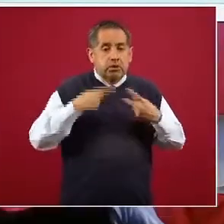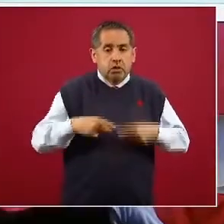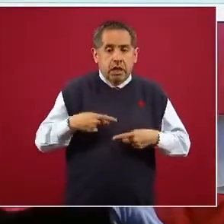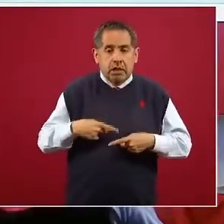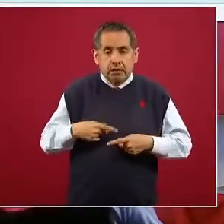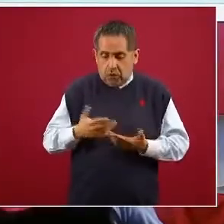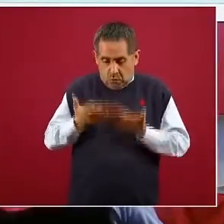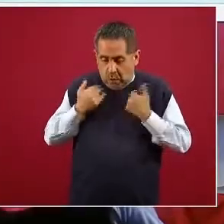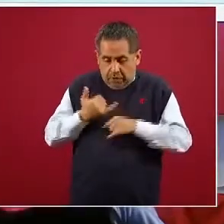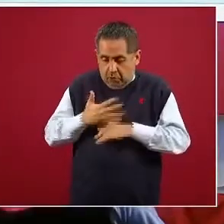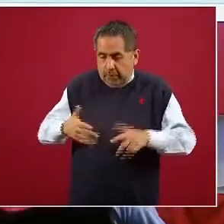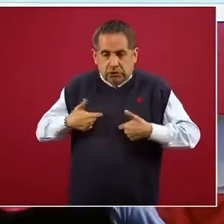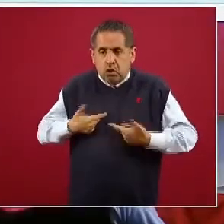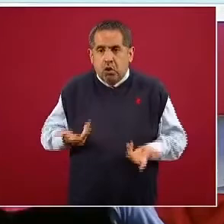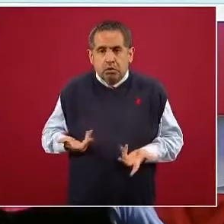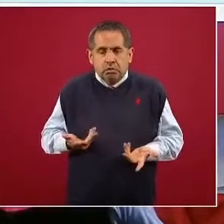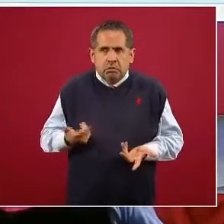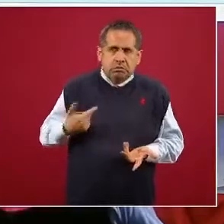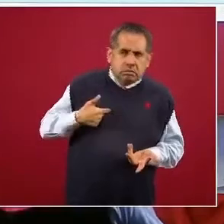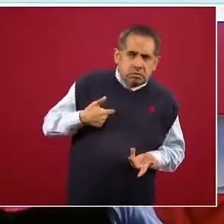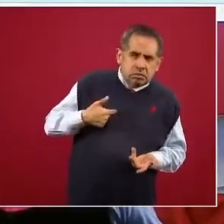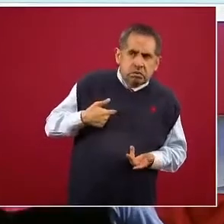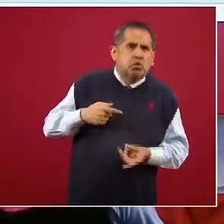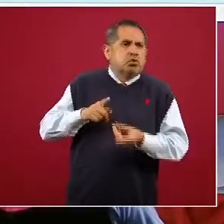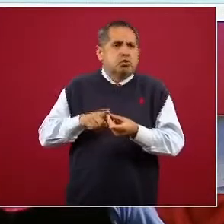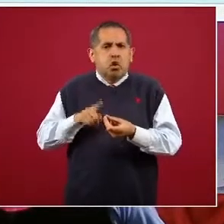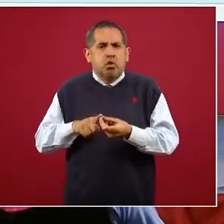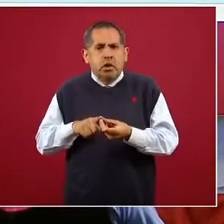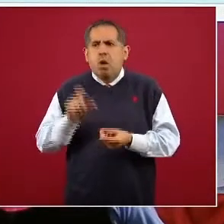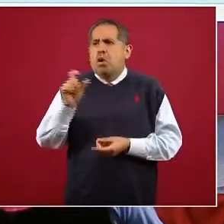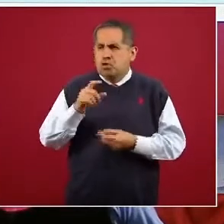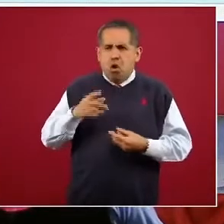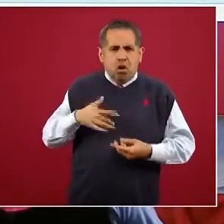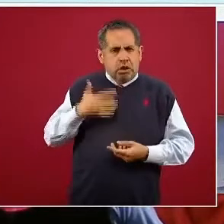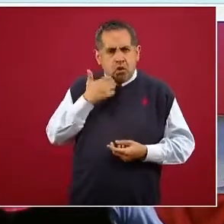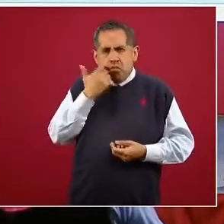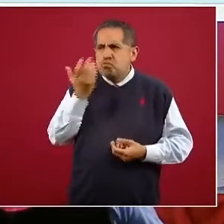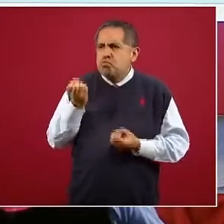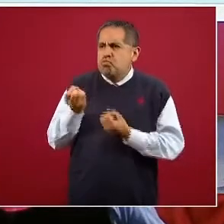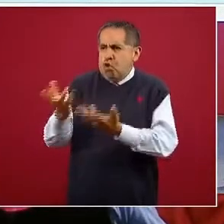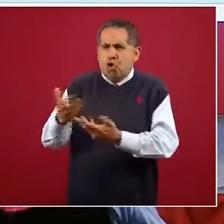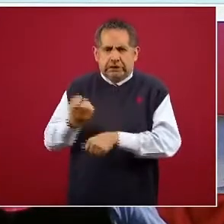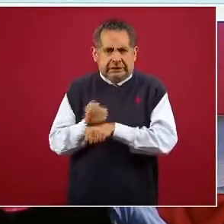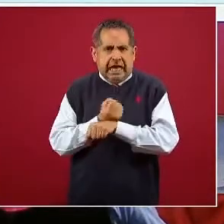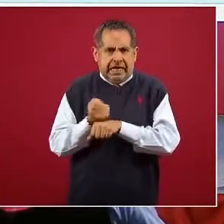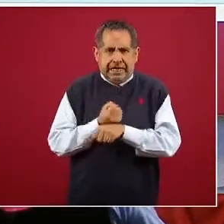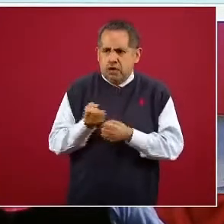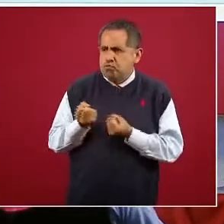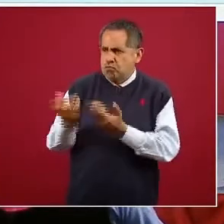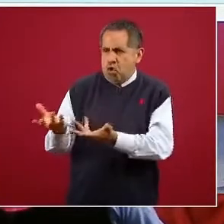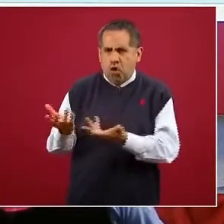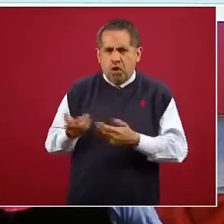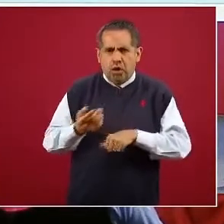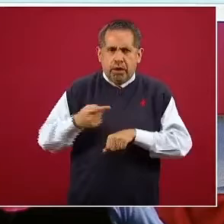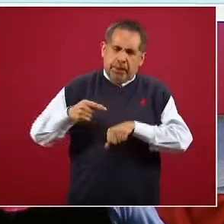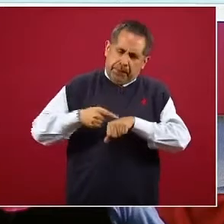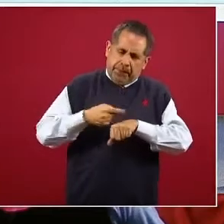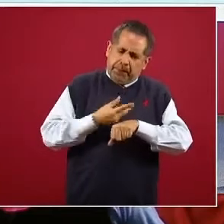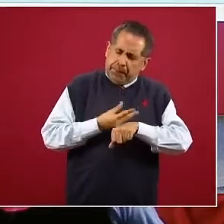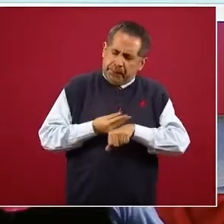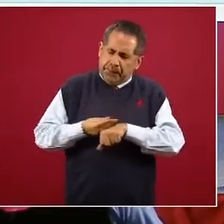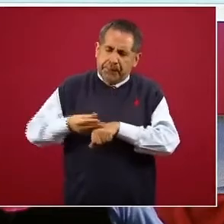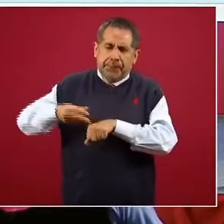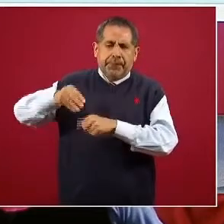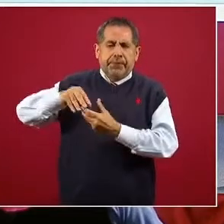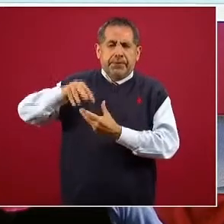de la información para saber dónde y cuándo donar. Situaciones que pueden generar emergencia y